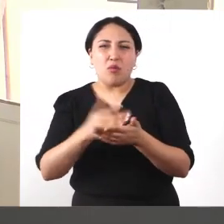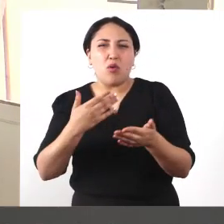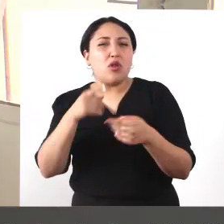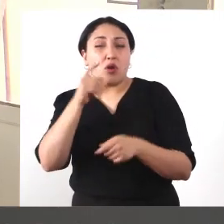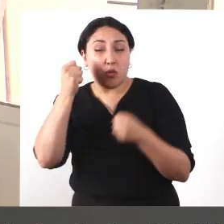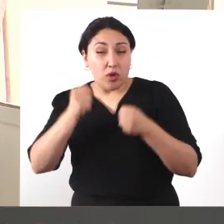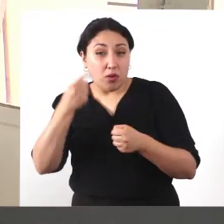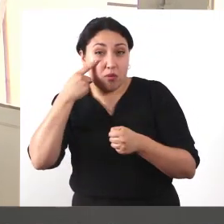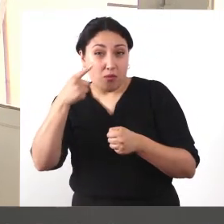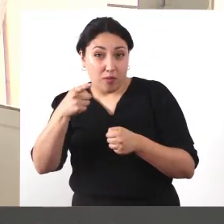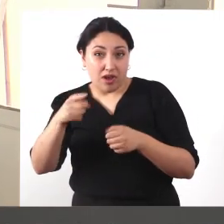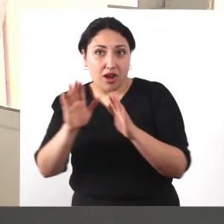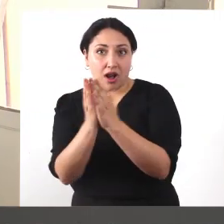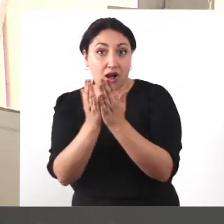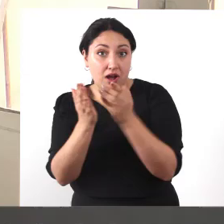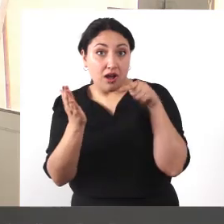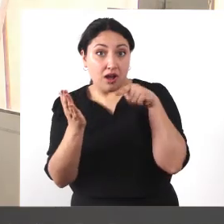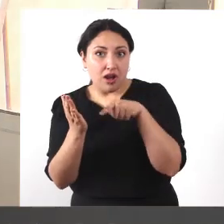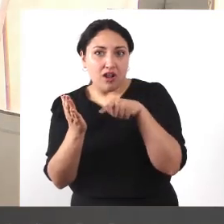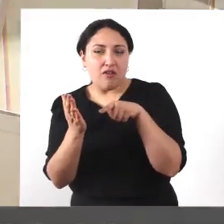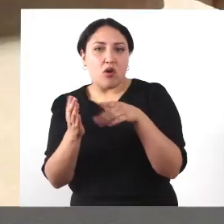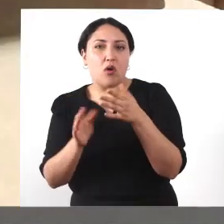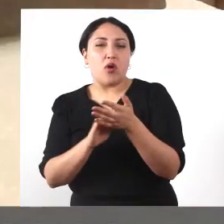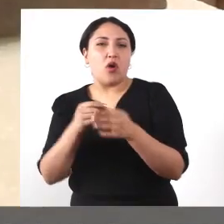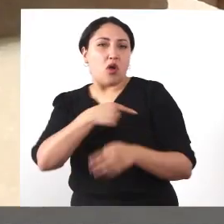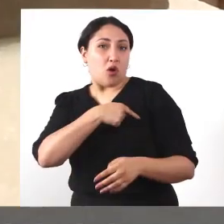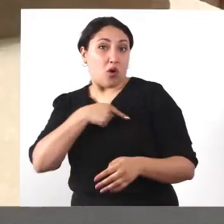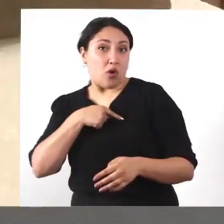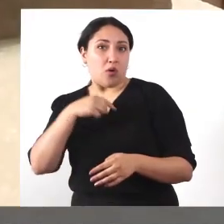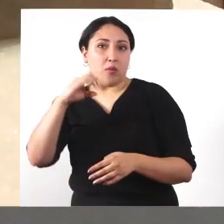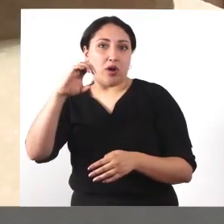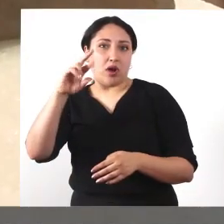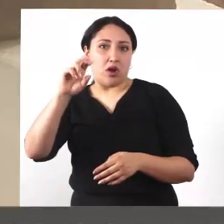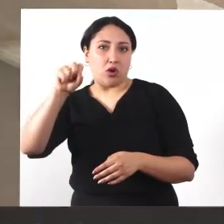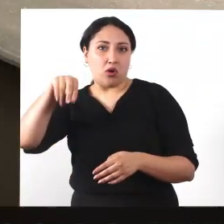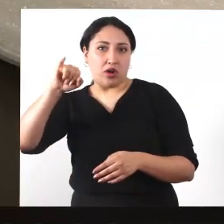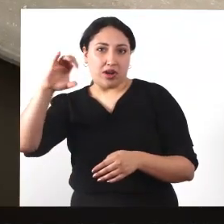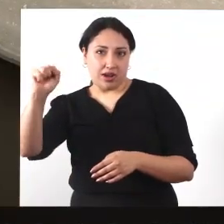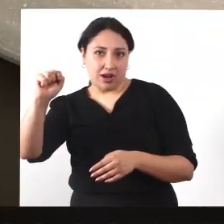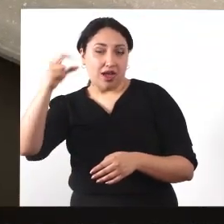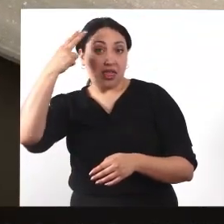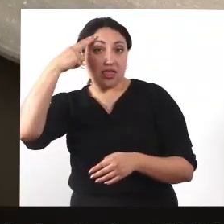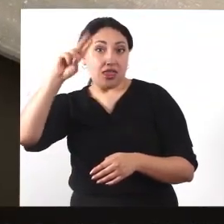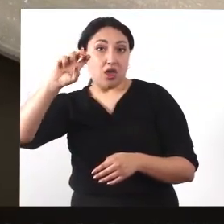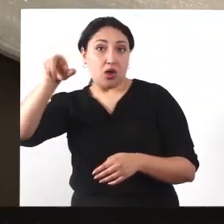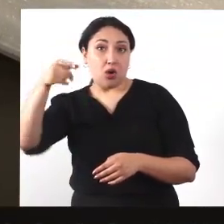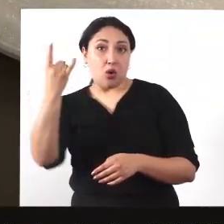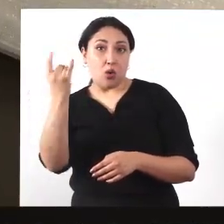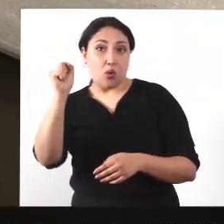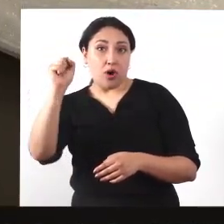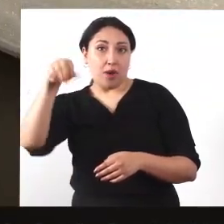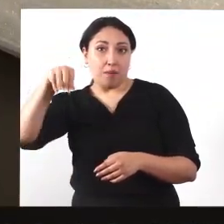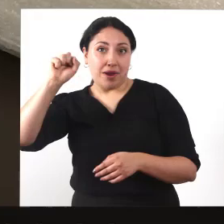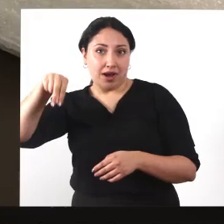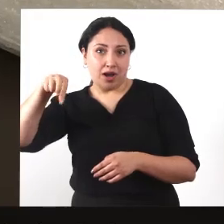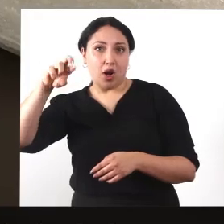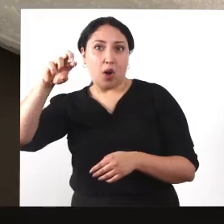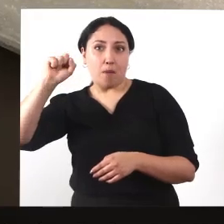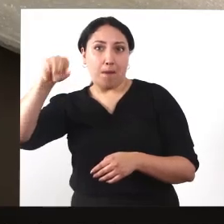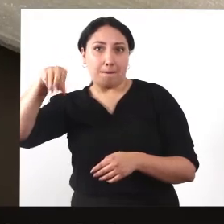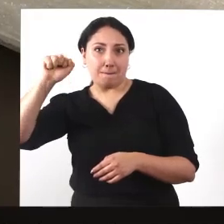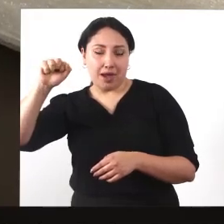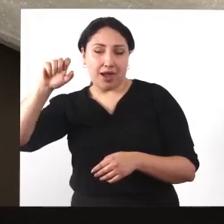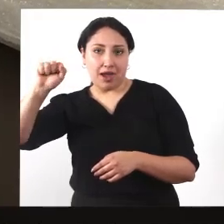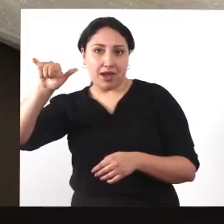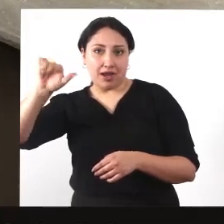ejemplo la Crónica de Guamán Poma de Ayala, que fue escrita a principios del siglo XVII, en la cual podemos ver